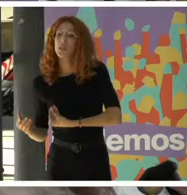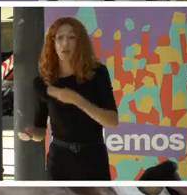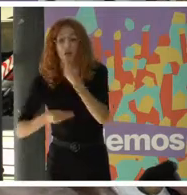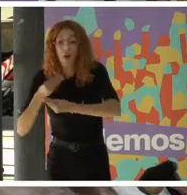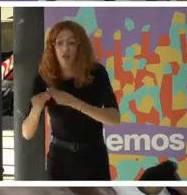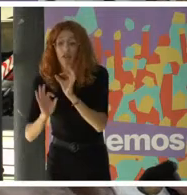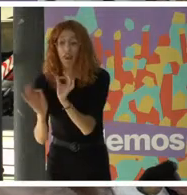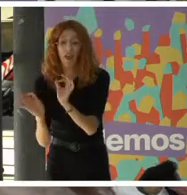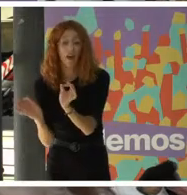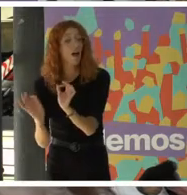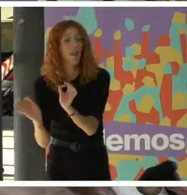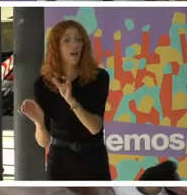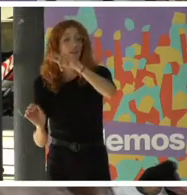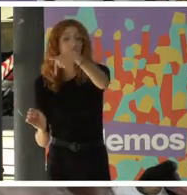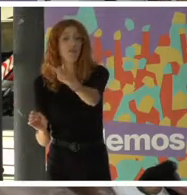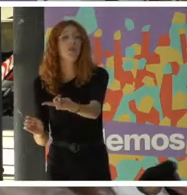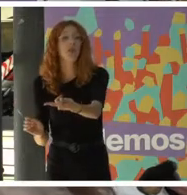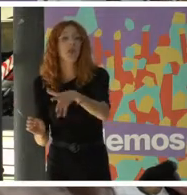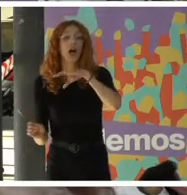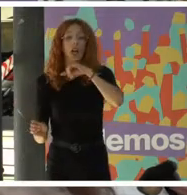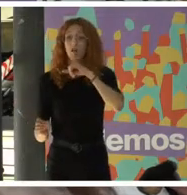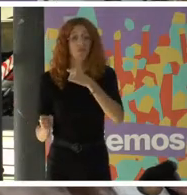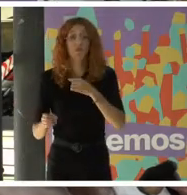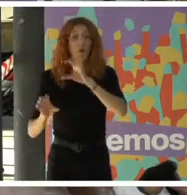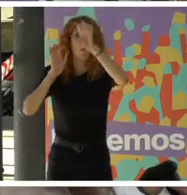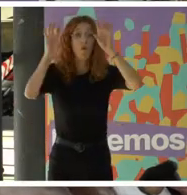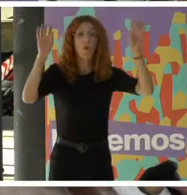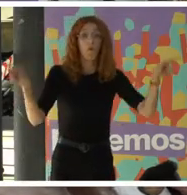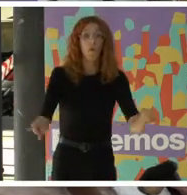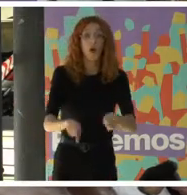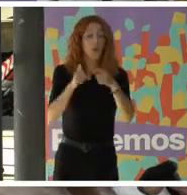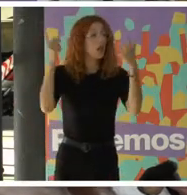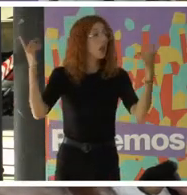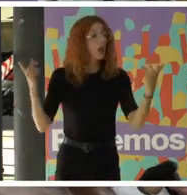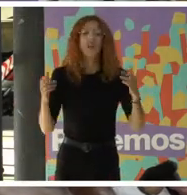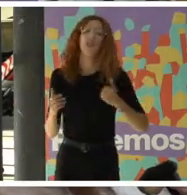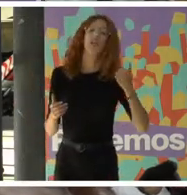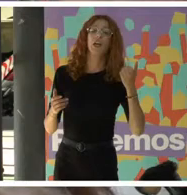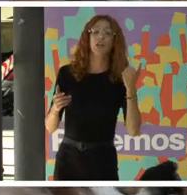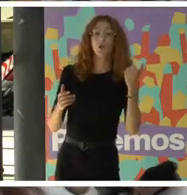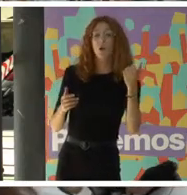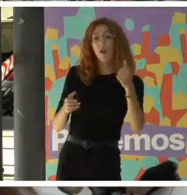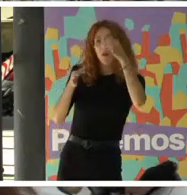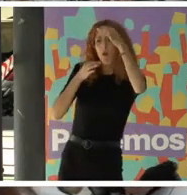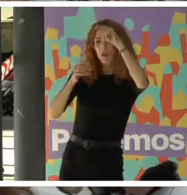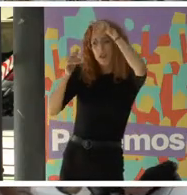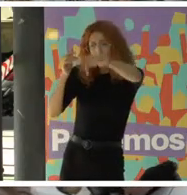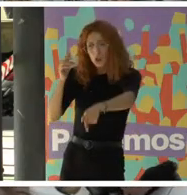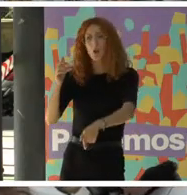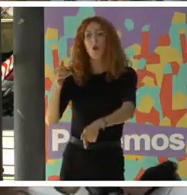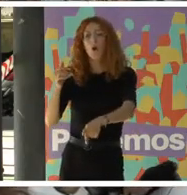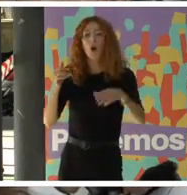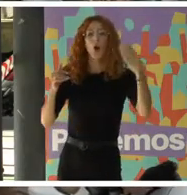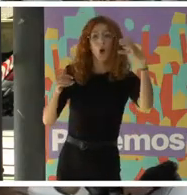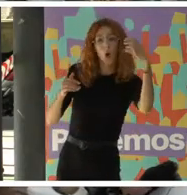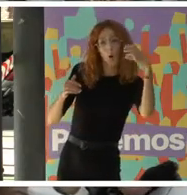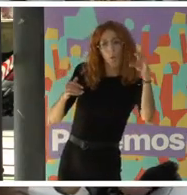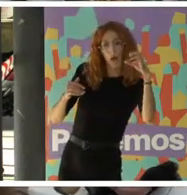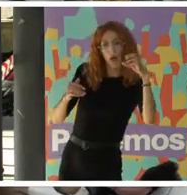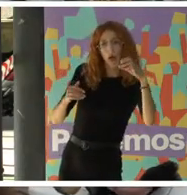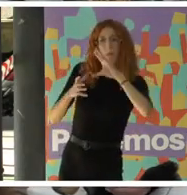nada, después se lo van a hacer a cualquiera. Y no es casualidad que sean los pueblos del sur, Colombia,